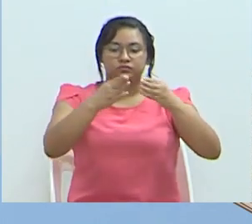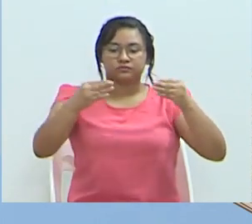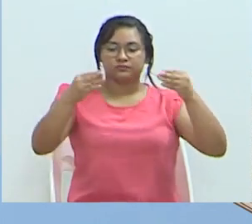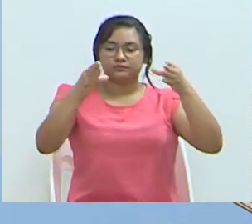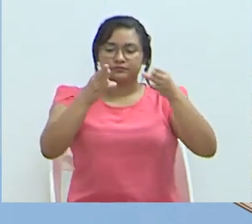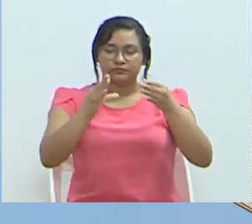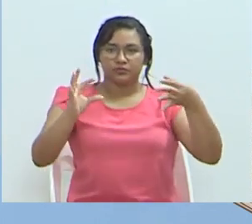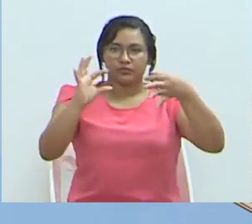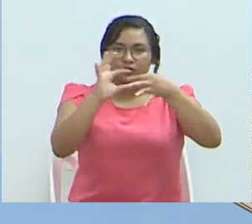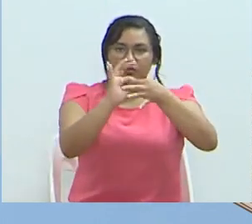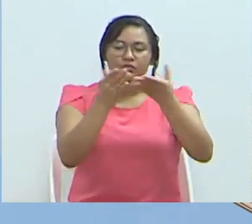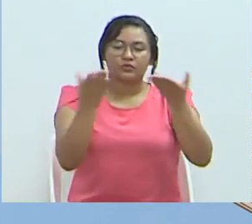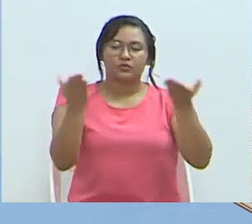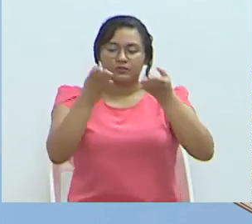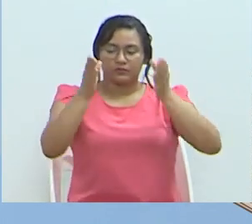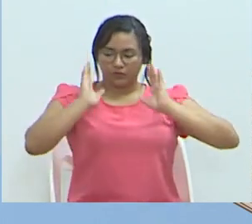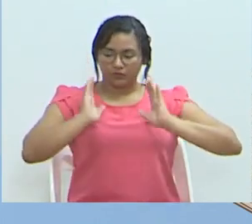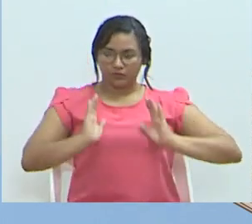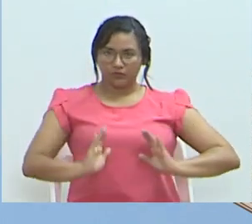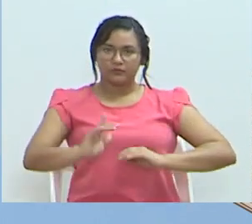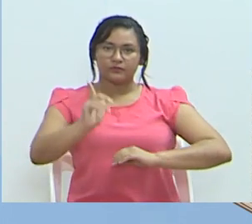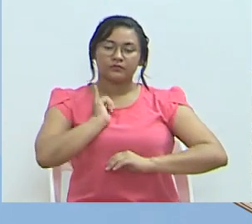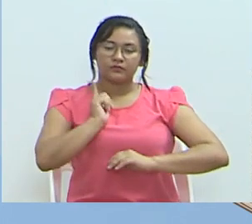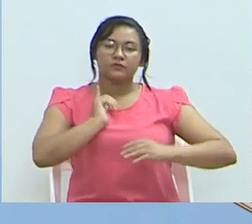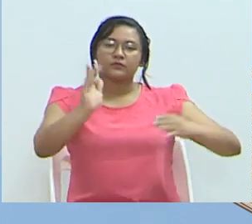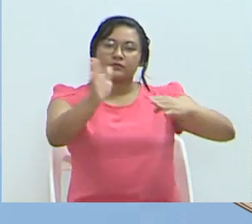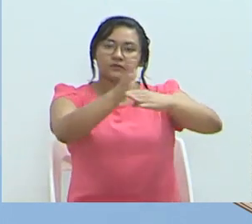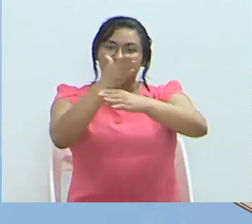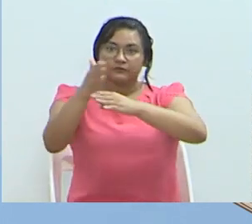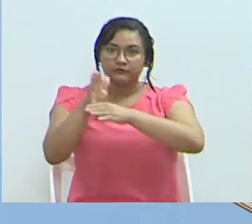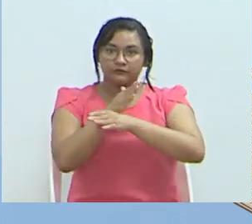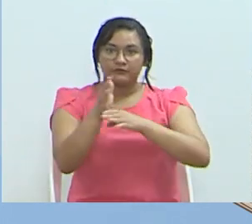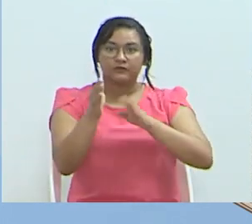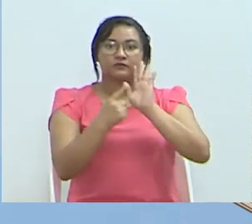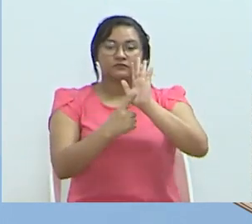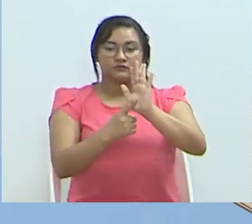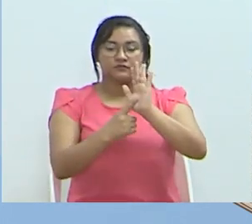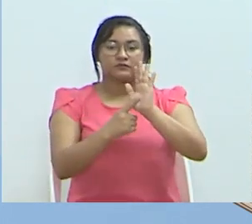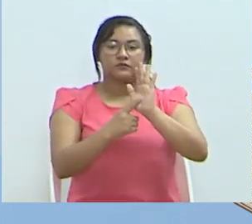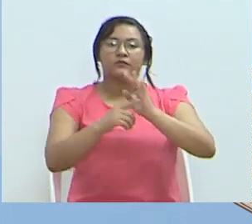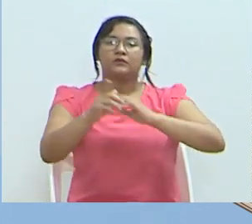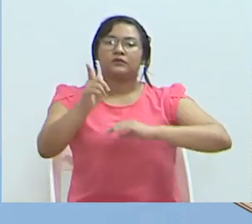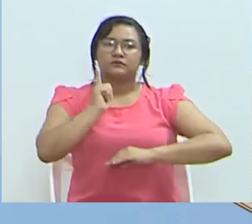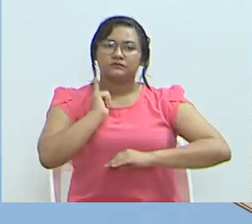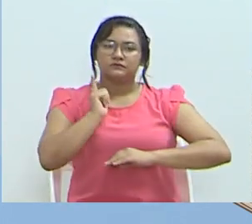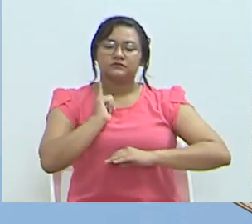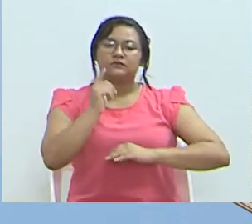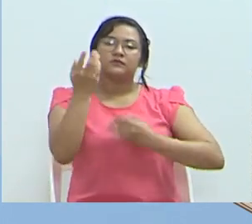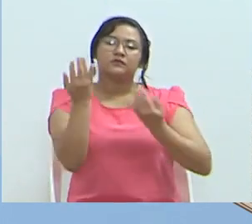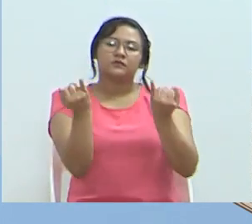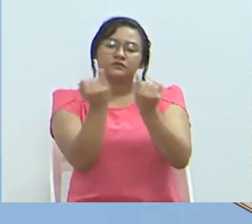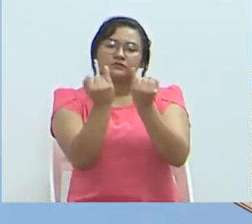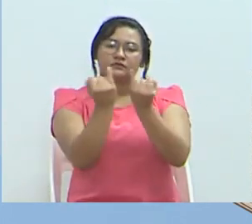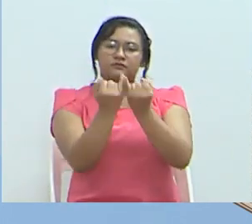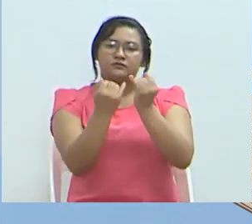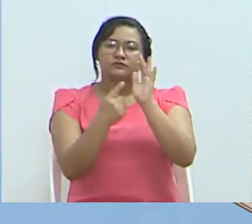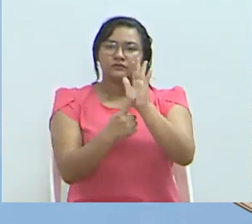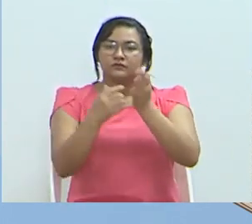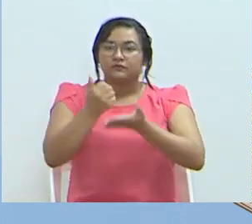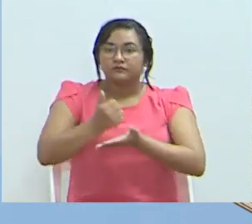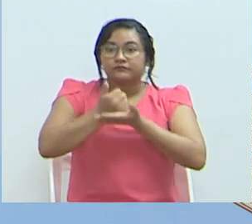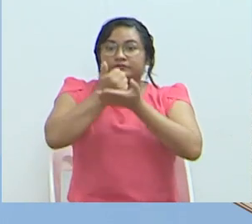tejidos órganos, y es un conjunto de órganos agrupados que atribuyen a la misma función